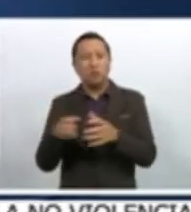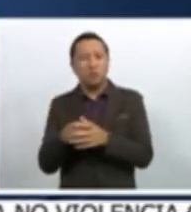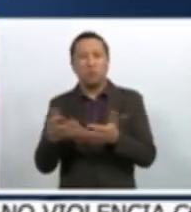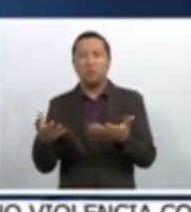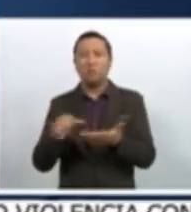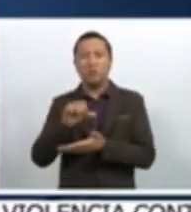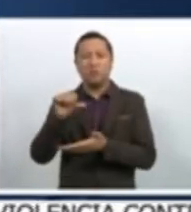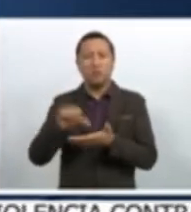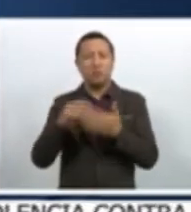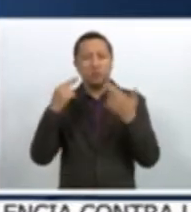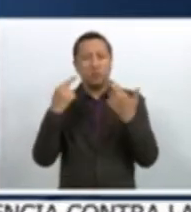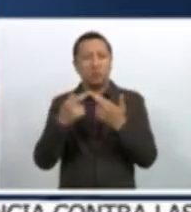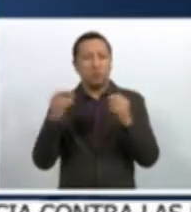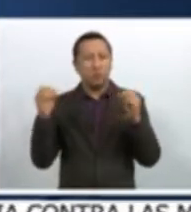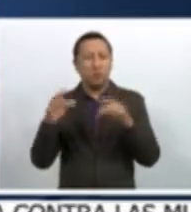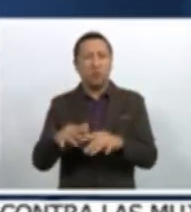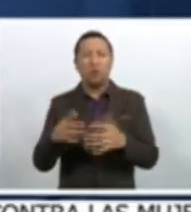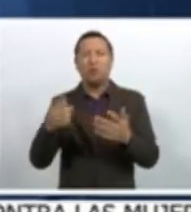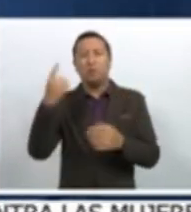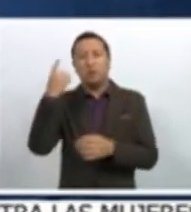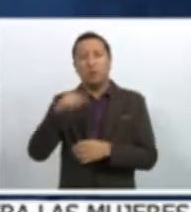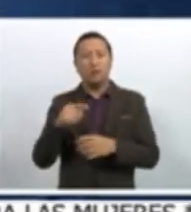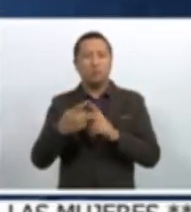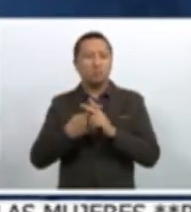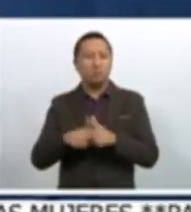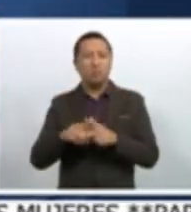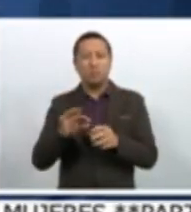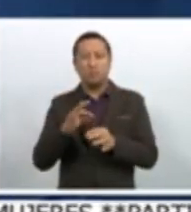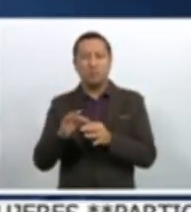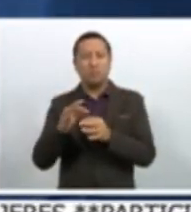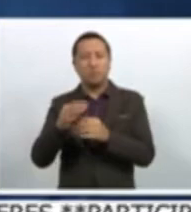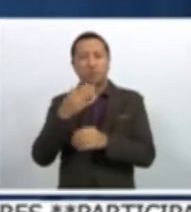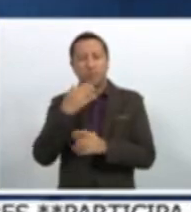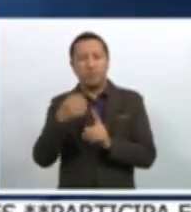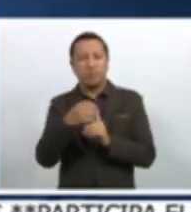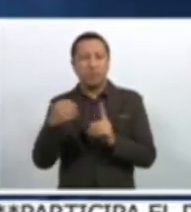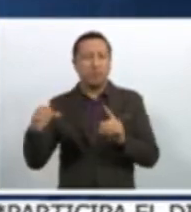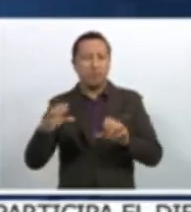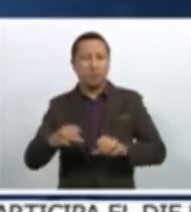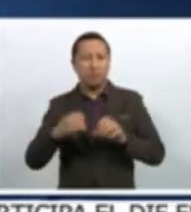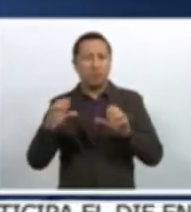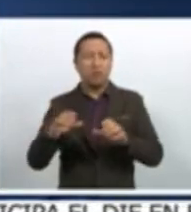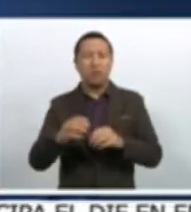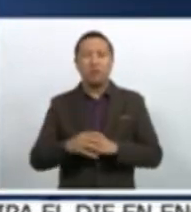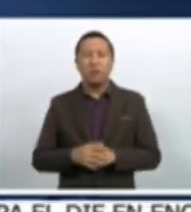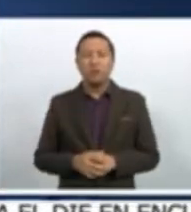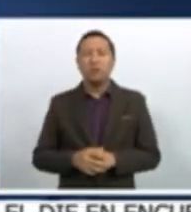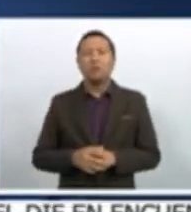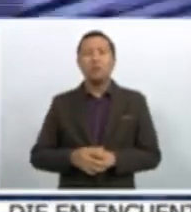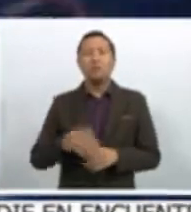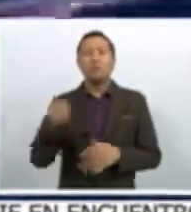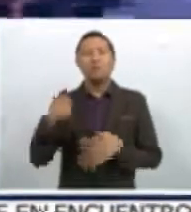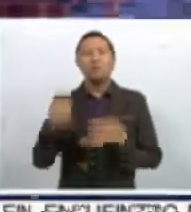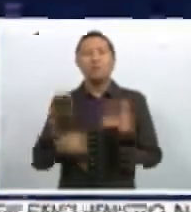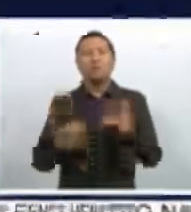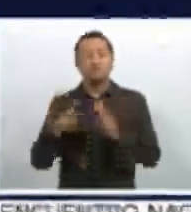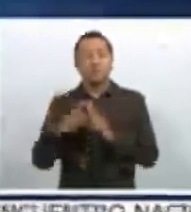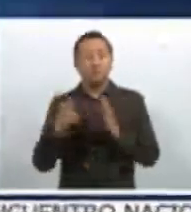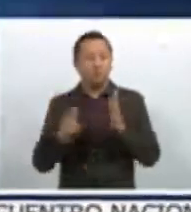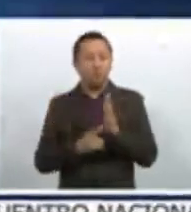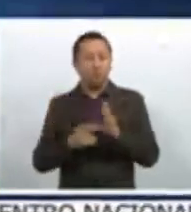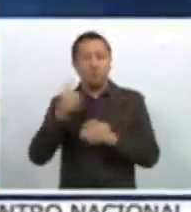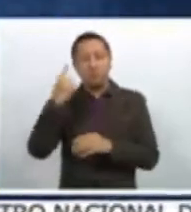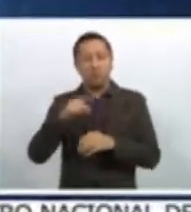para supervisar cumplan con lo dispuesto y se les exhorta a no realizar eventos masivos y tomar todas las medidas preventivas contra el